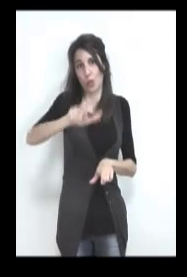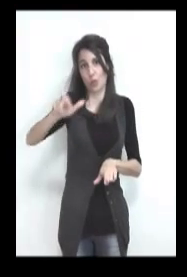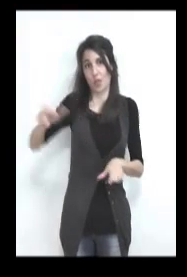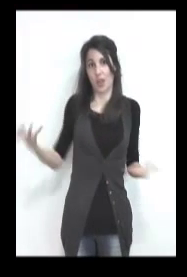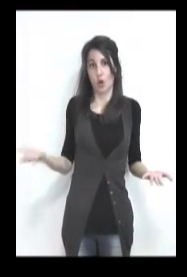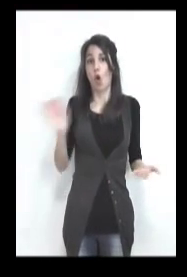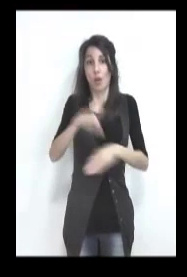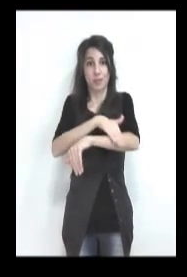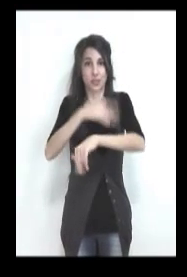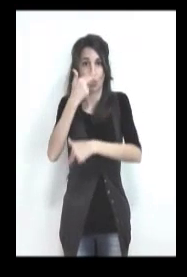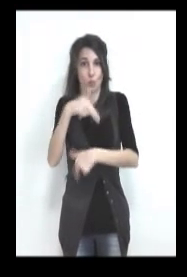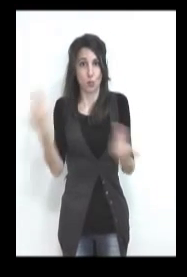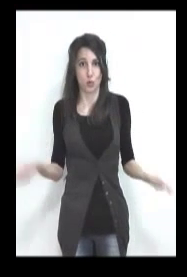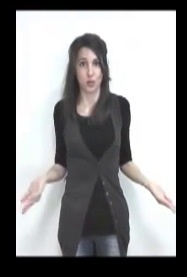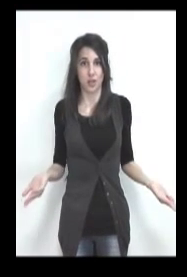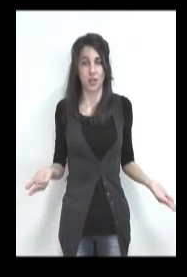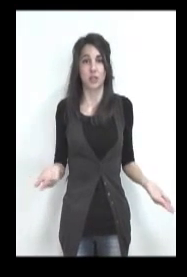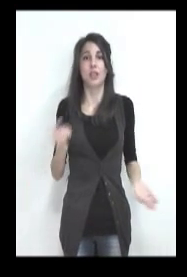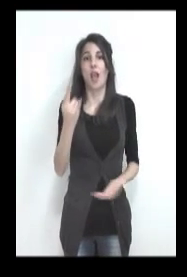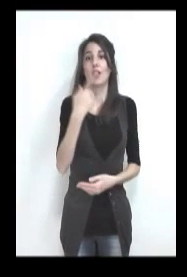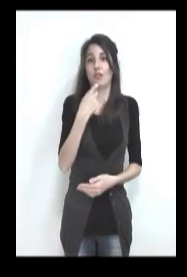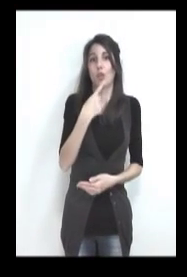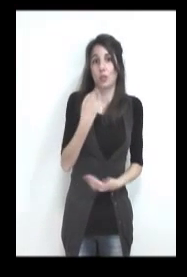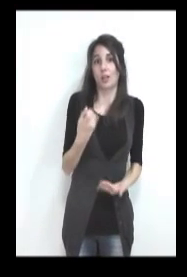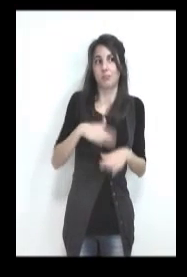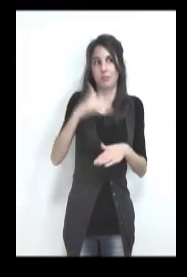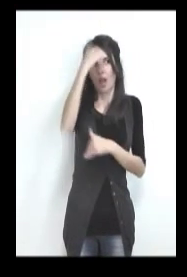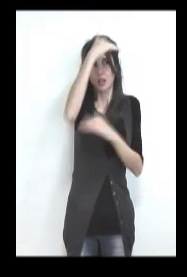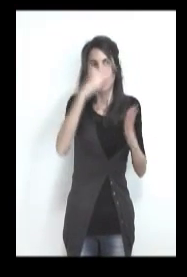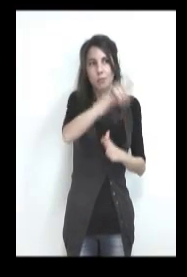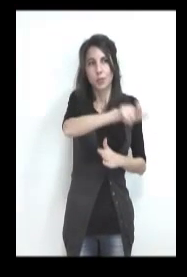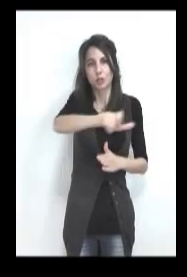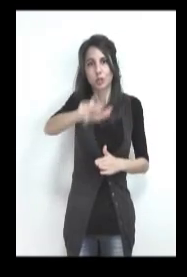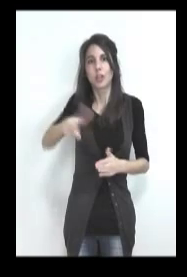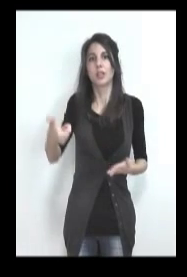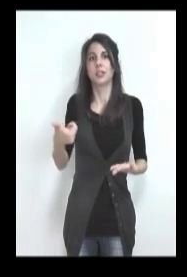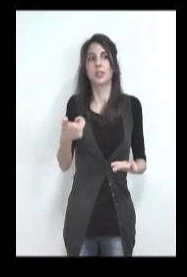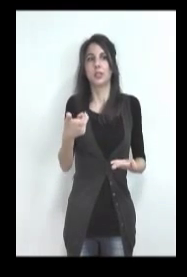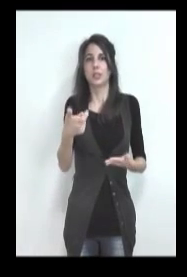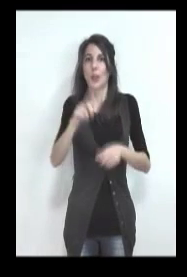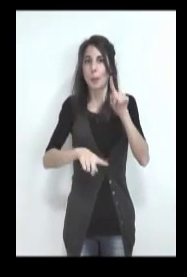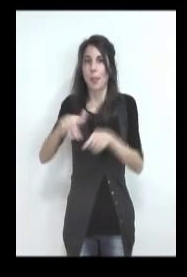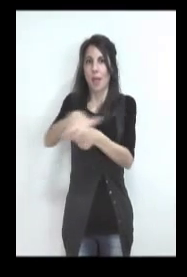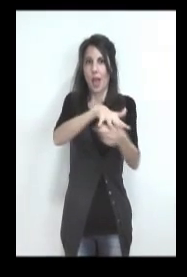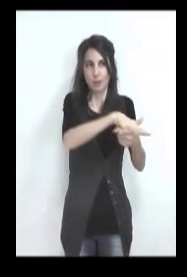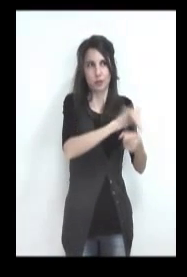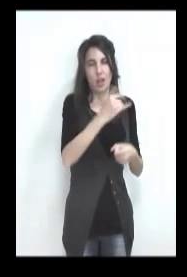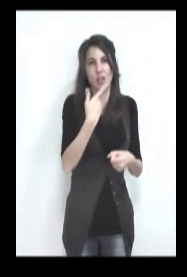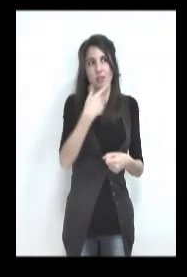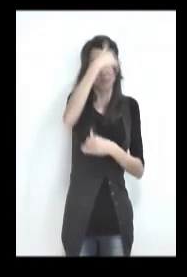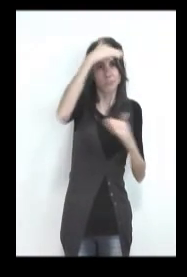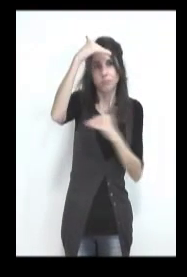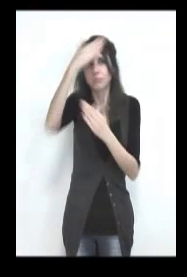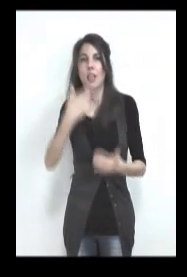administración. Hay dificultades, ¿no? Para atender a las personas en muchos ámbitos y, como bien decías antes,